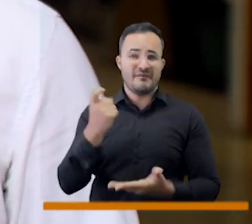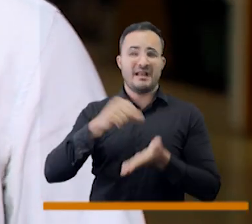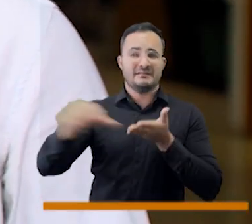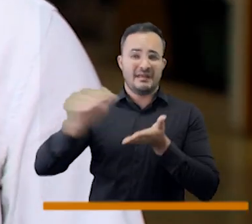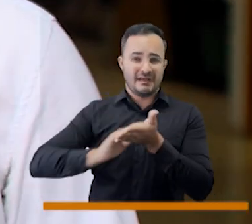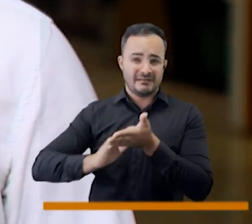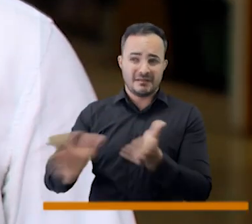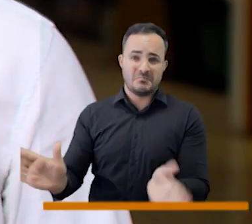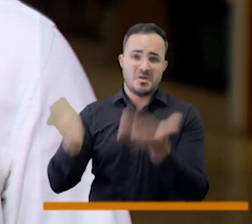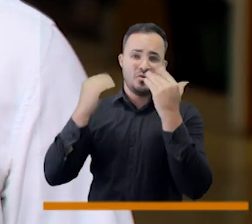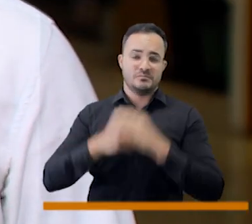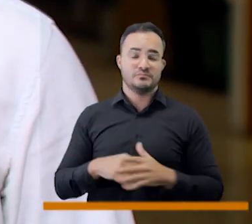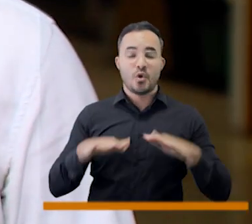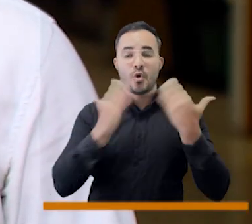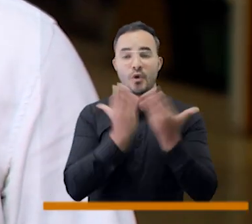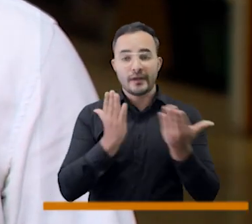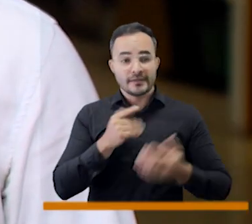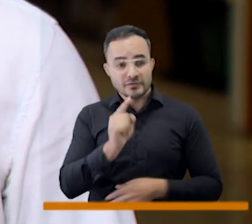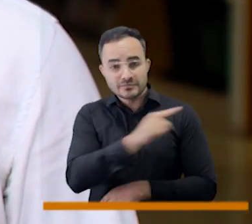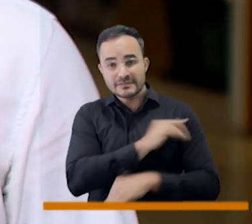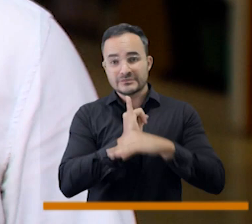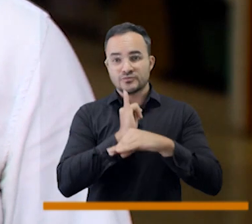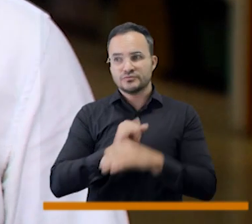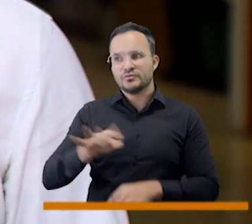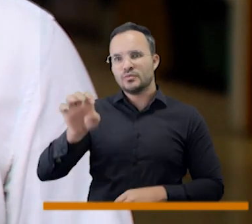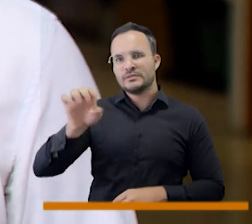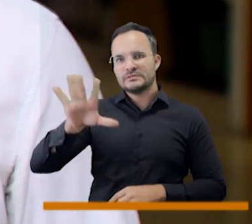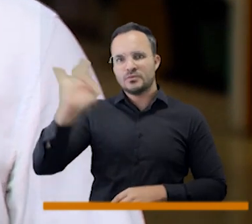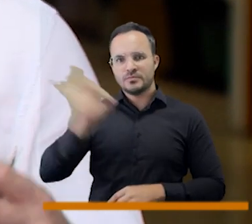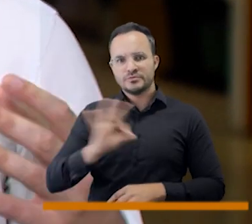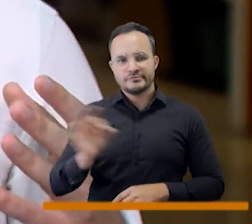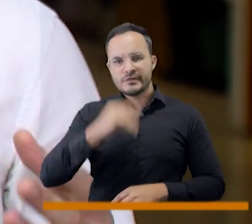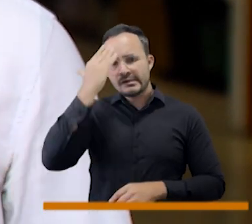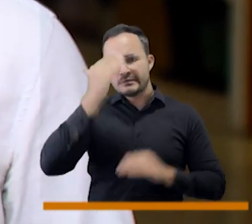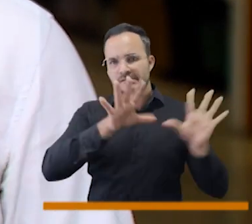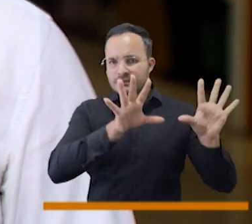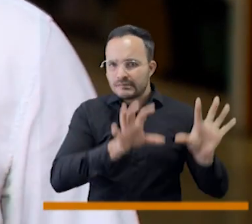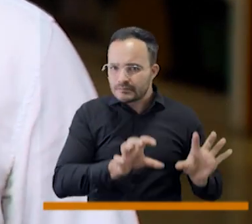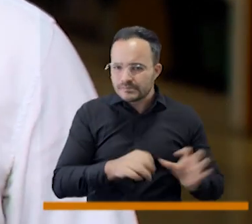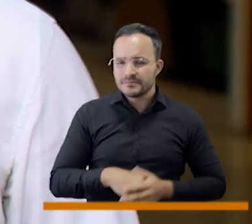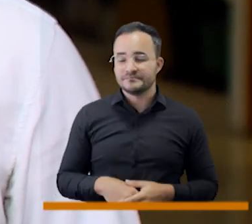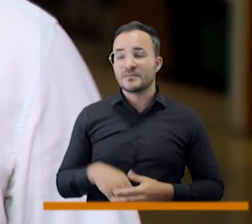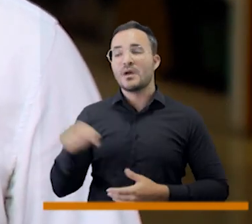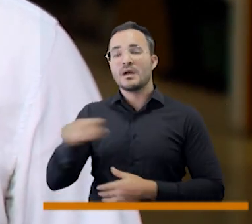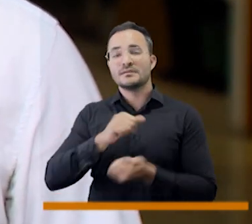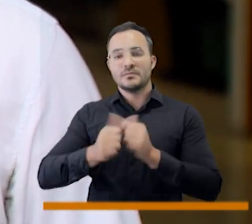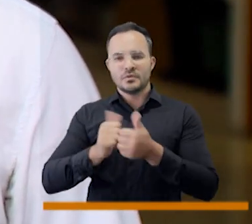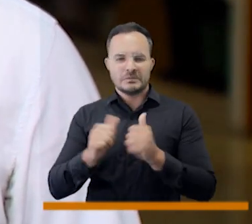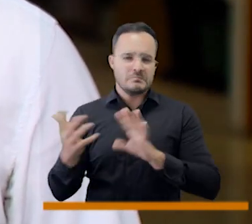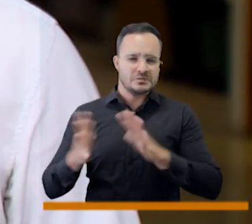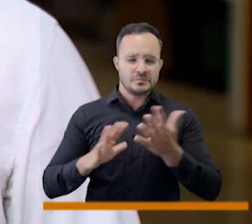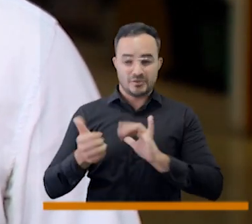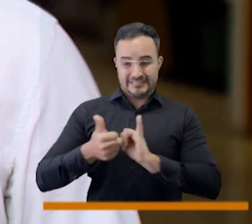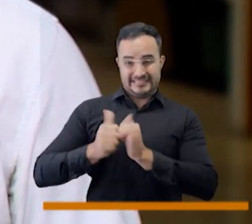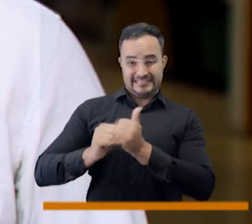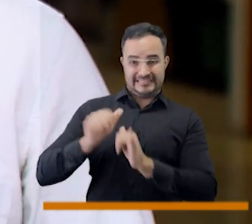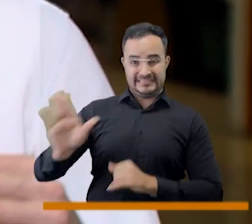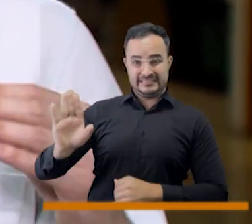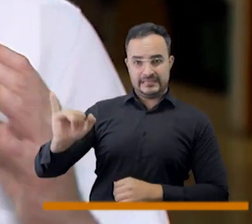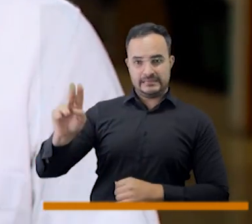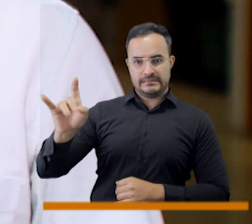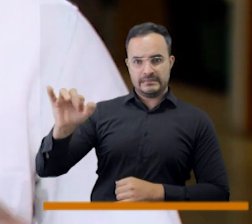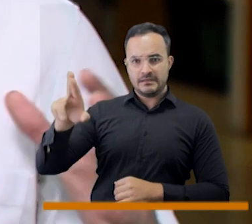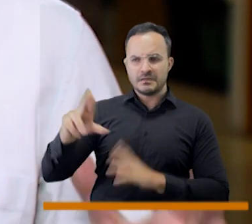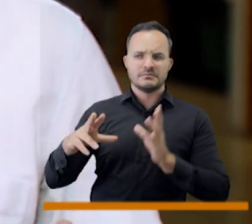pesos, el 95% de los colegios públicos de Medellín que están en mal estado, cerca del 70% de los escenarios deportivos a cargo del INDER están en